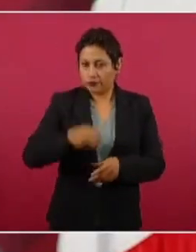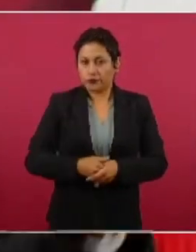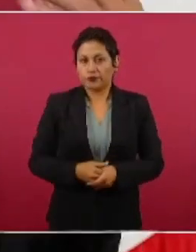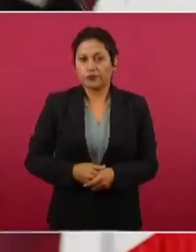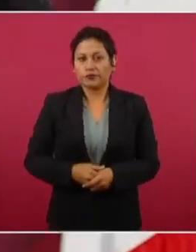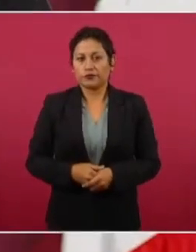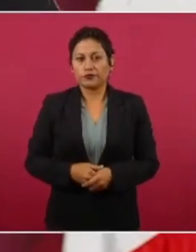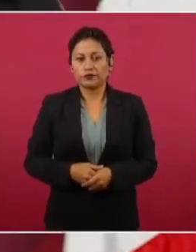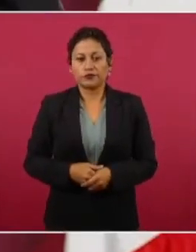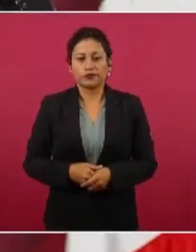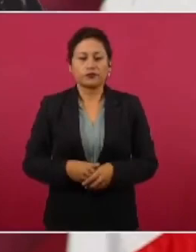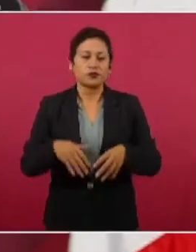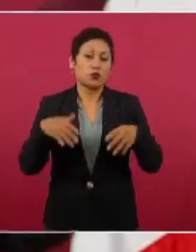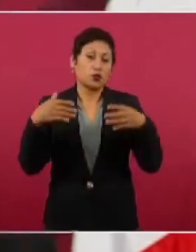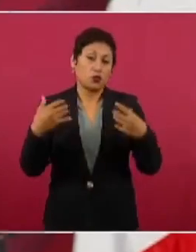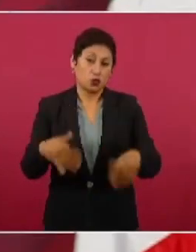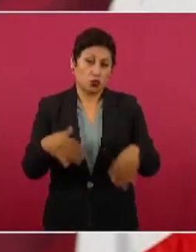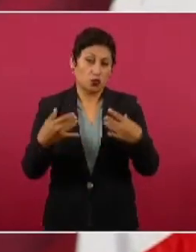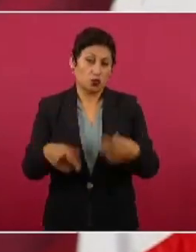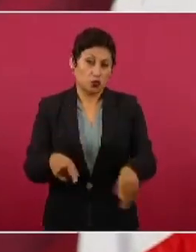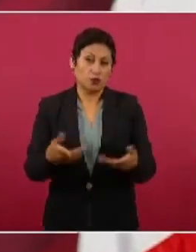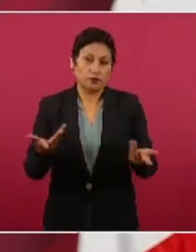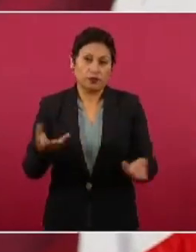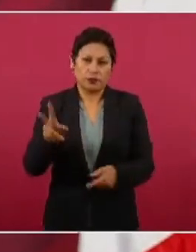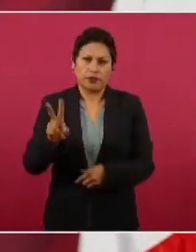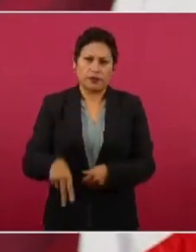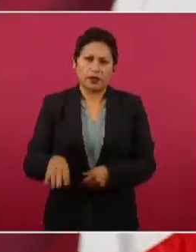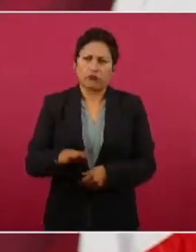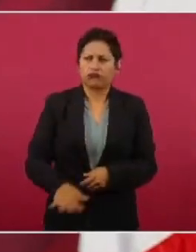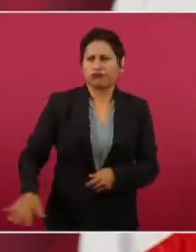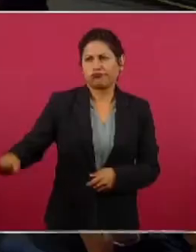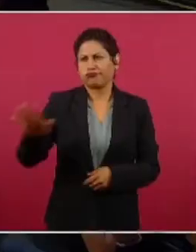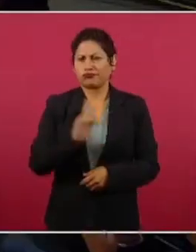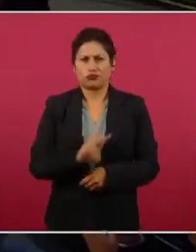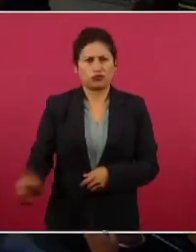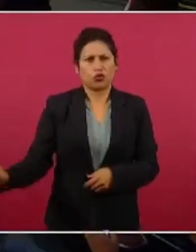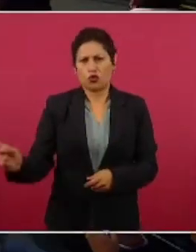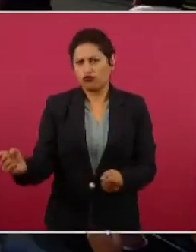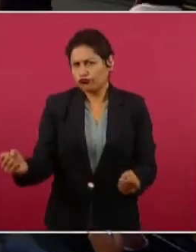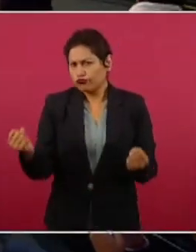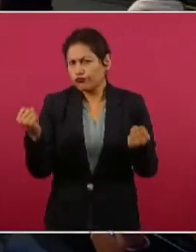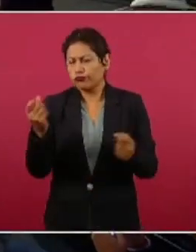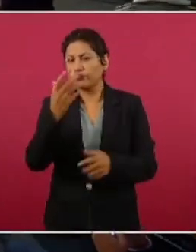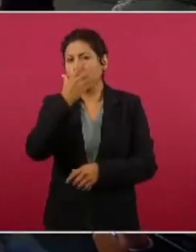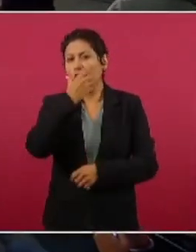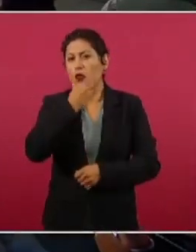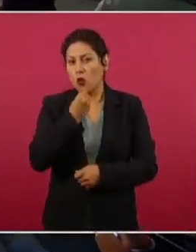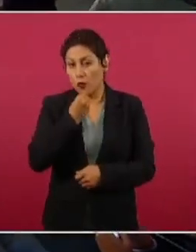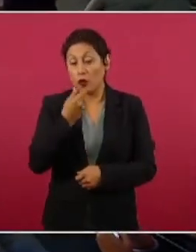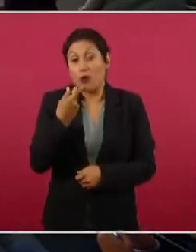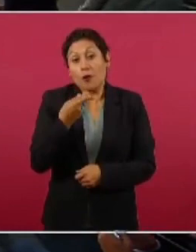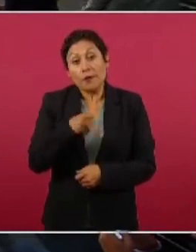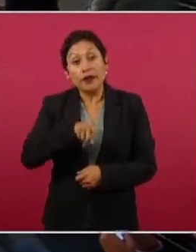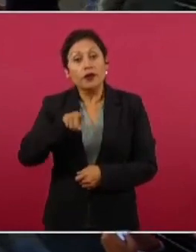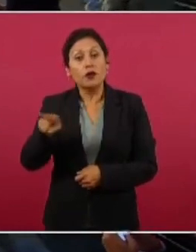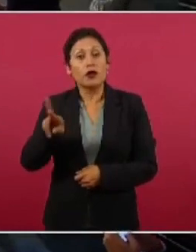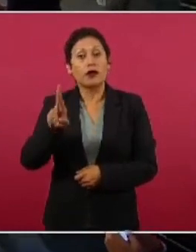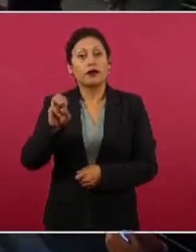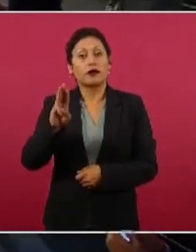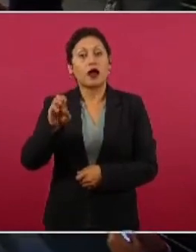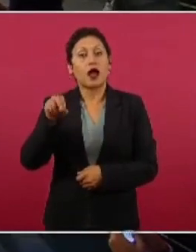que también toda una historia, hombre fuerte. Pero este Ramón Corral era